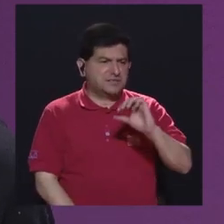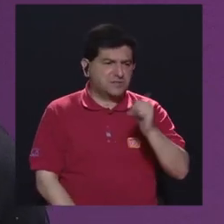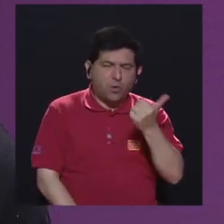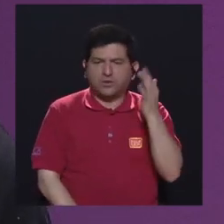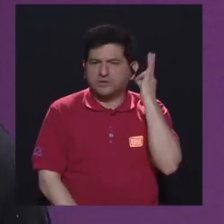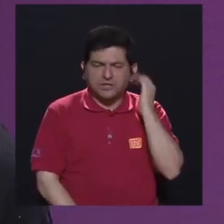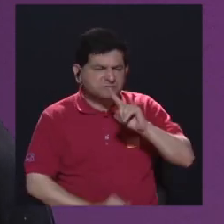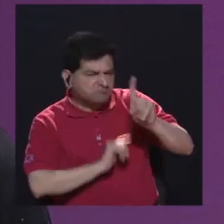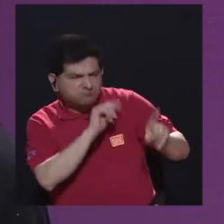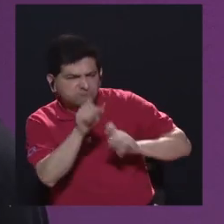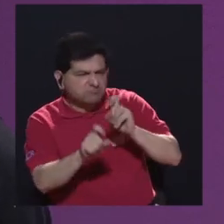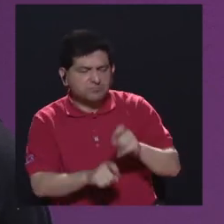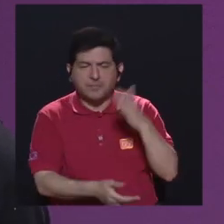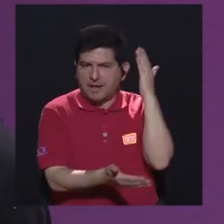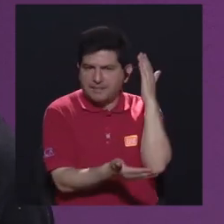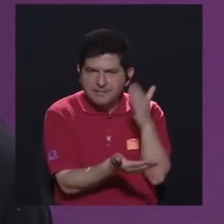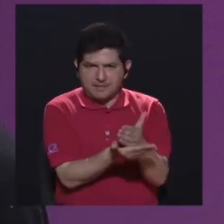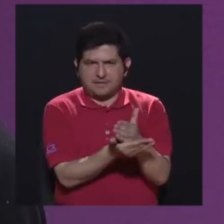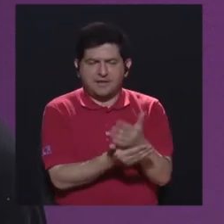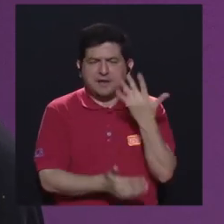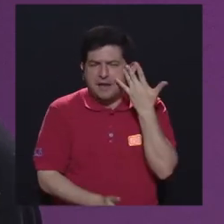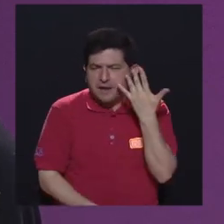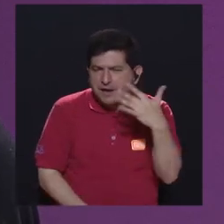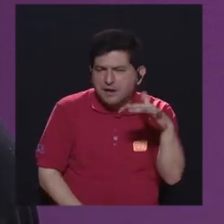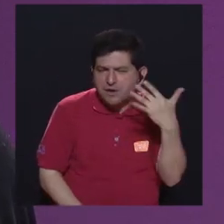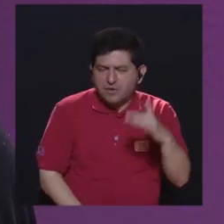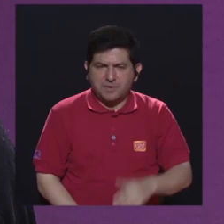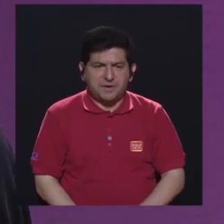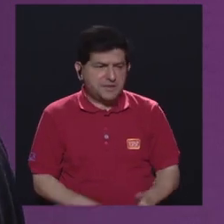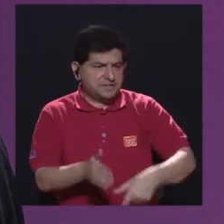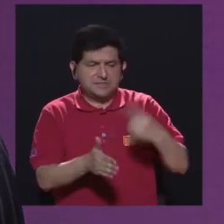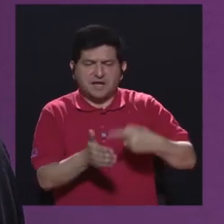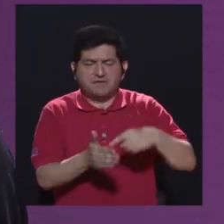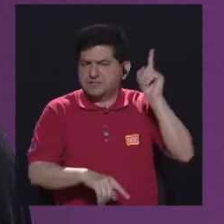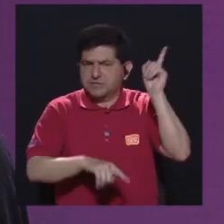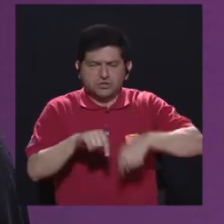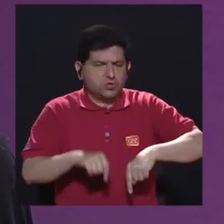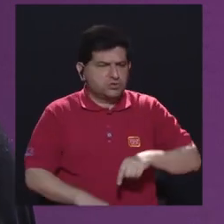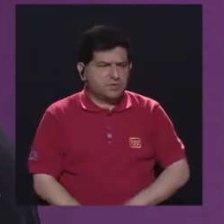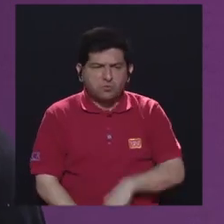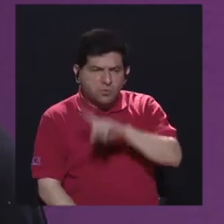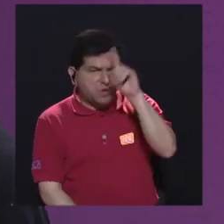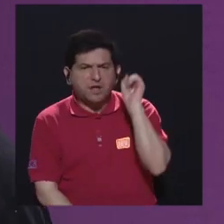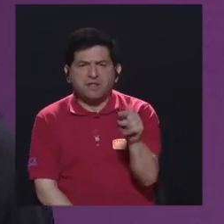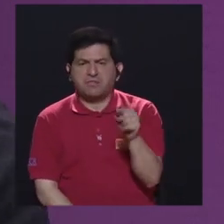por también interrumpir eso que pareciese a veces no poder cuestionarse, que sería